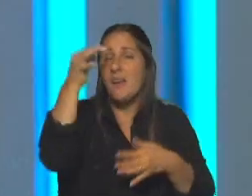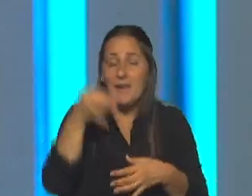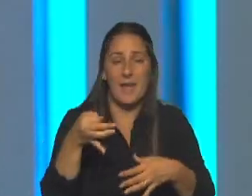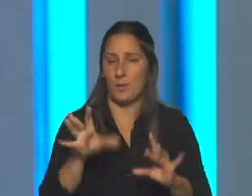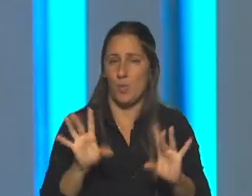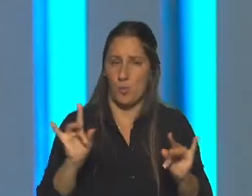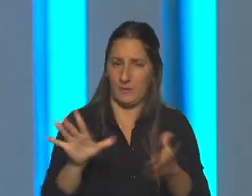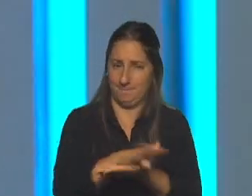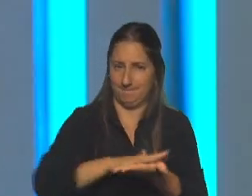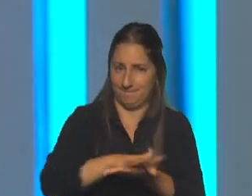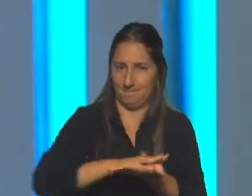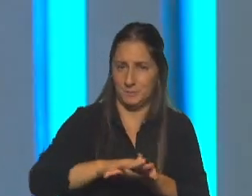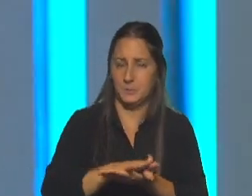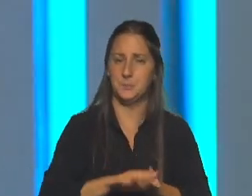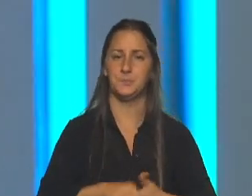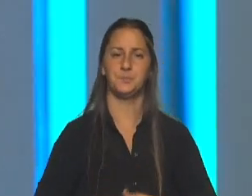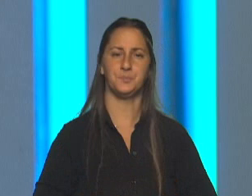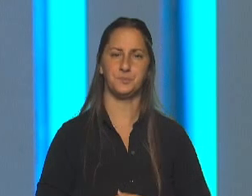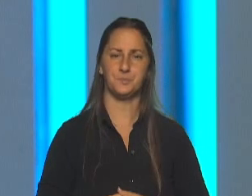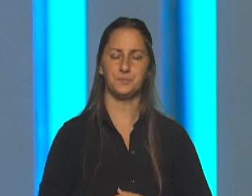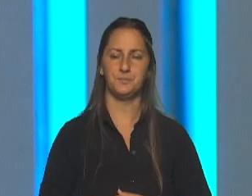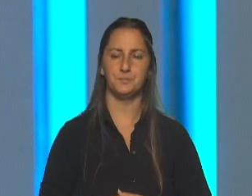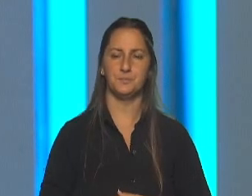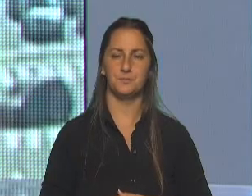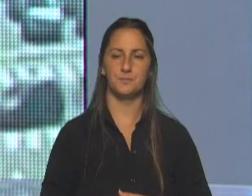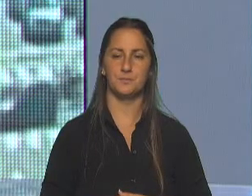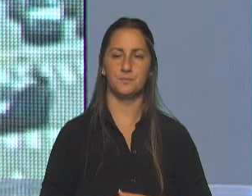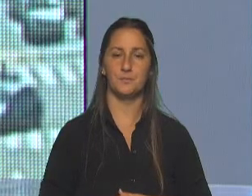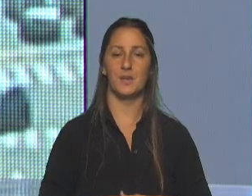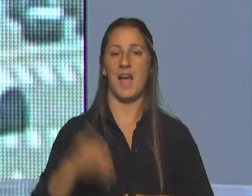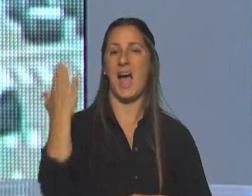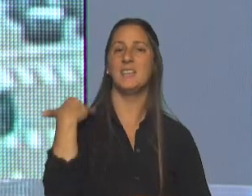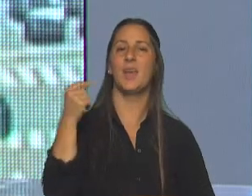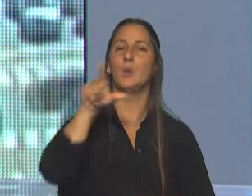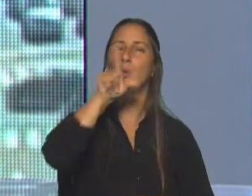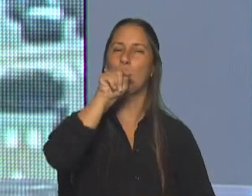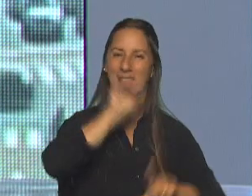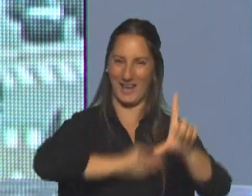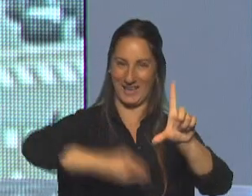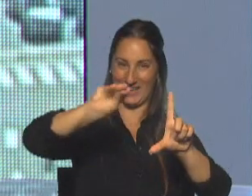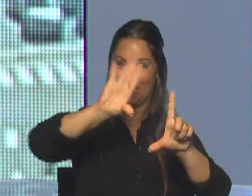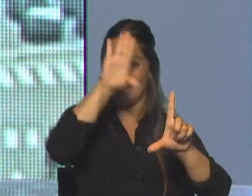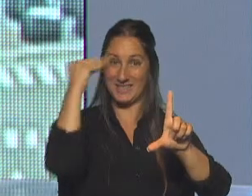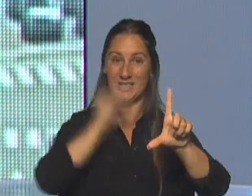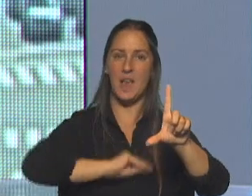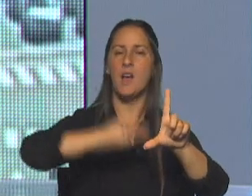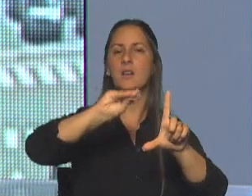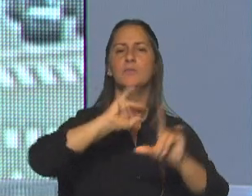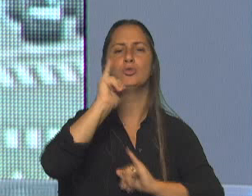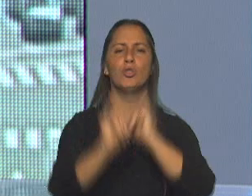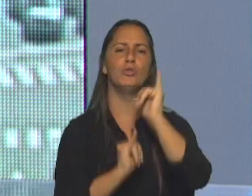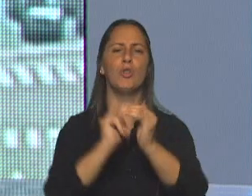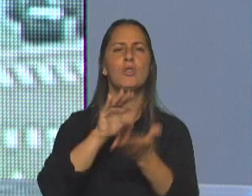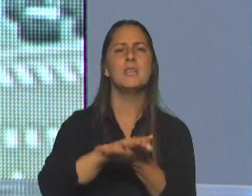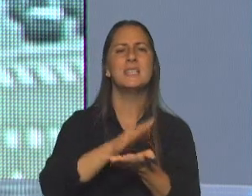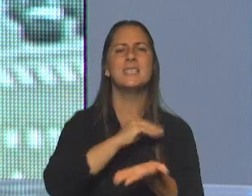ella publicaba esta referencia de Ted Cruz. Absolutamente, es lo que justamente ayer en Twitter Cristina publicaba los hechos de este senador